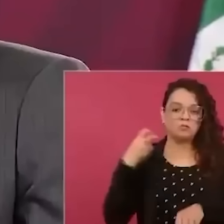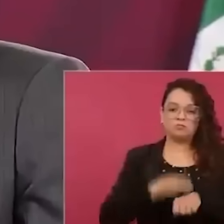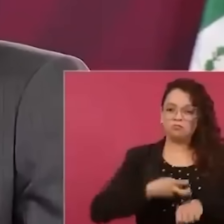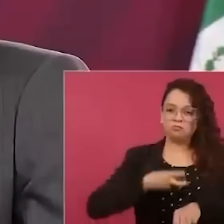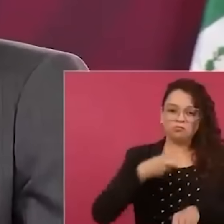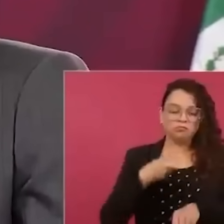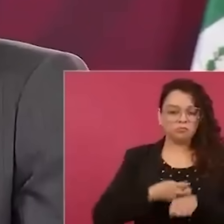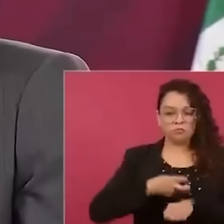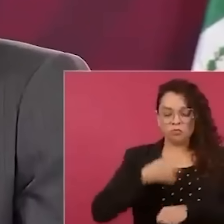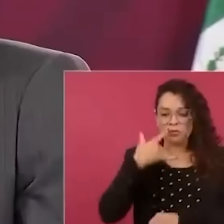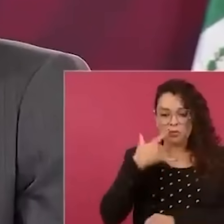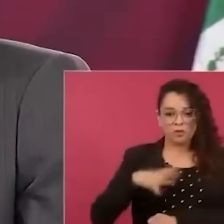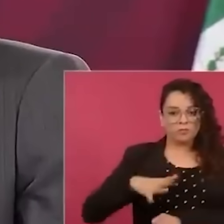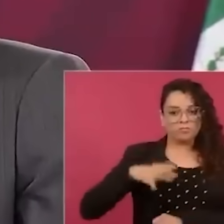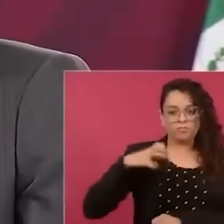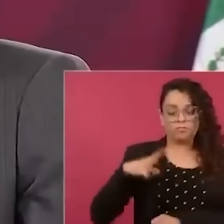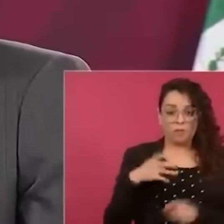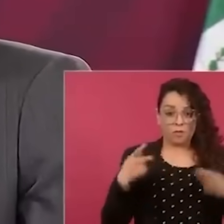ningún funcionario